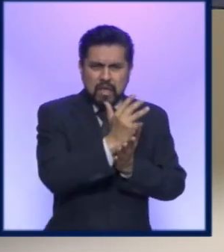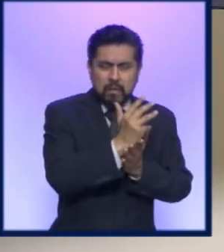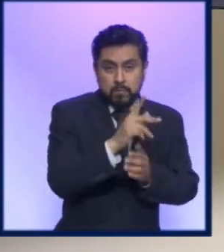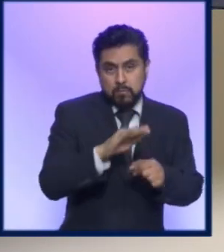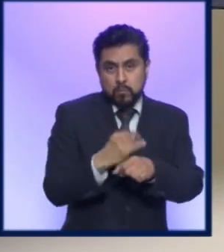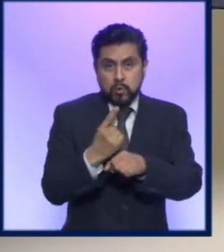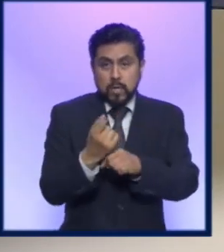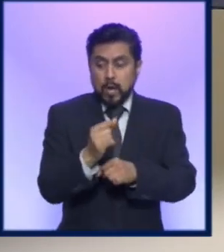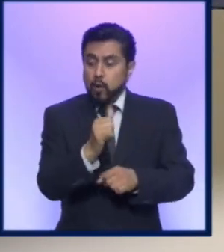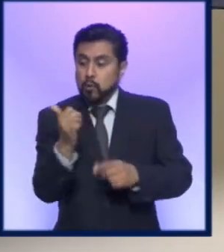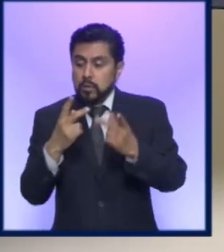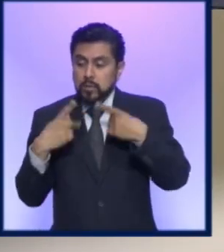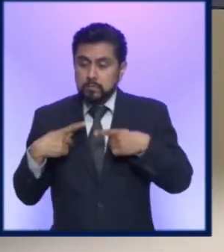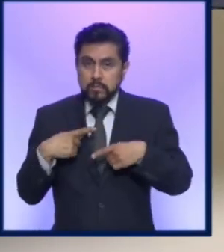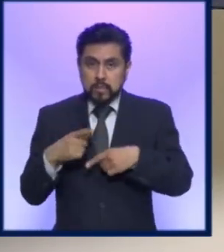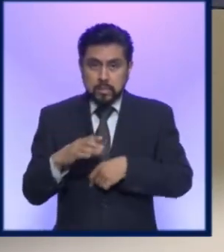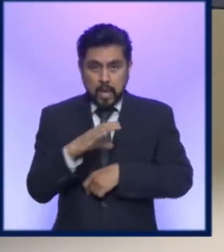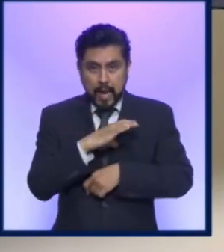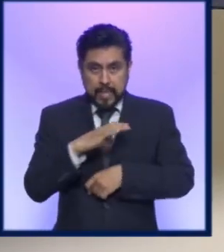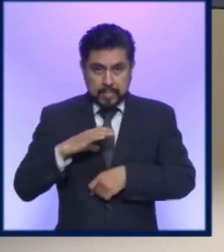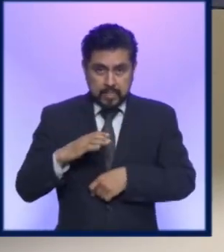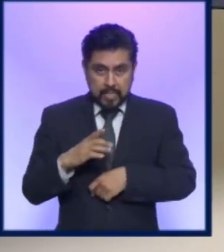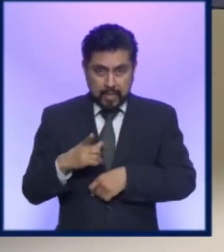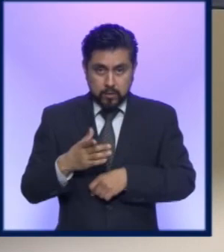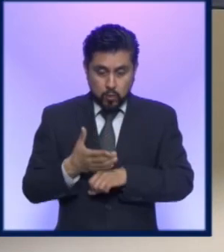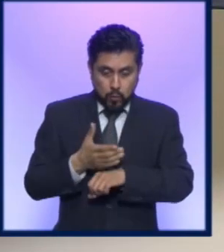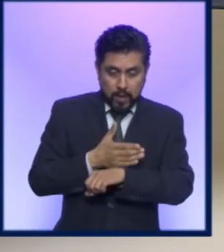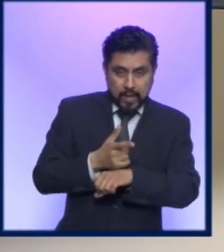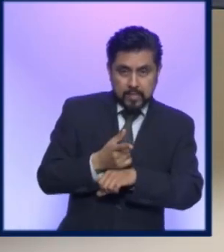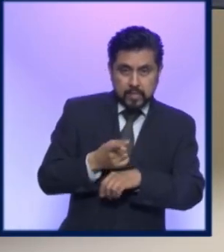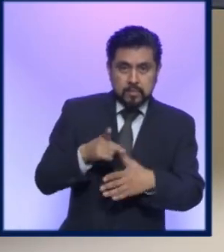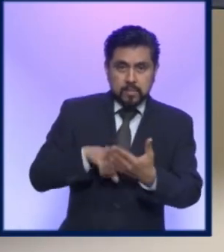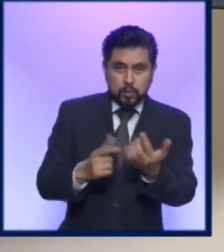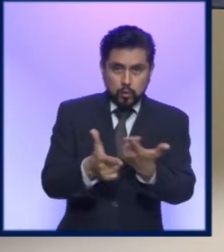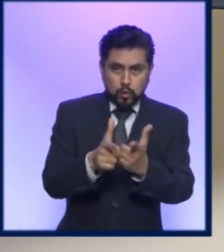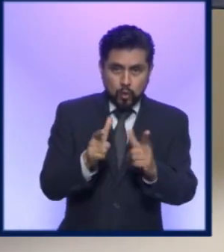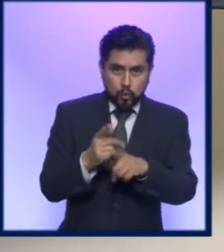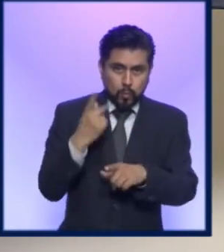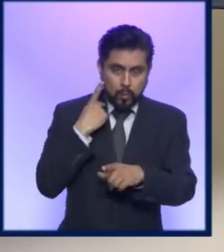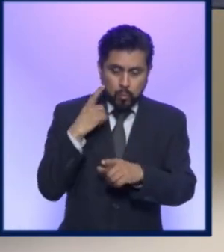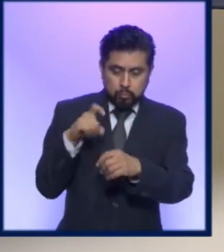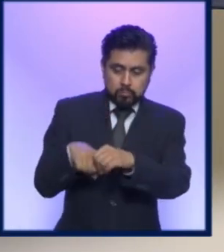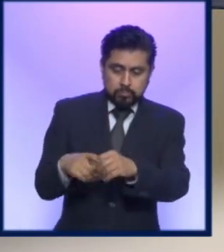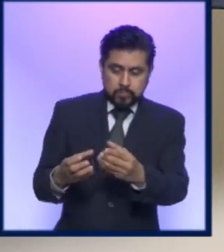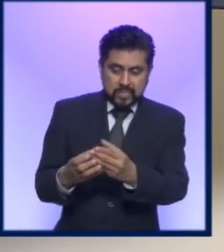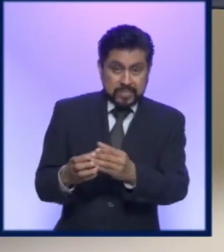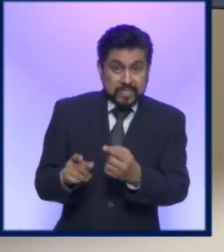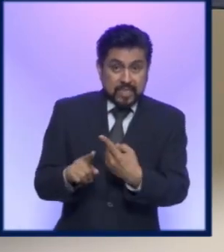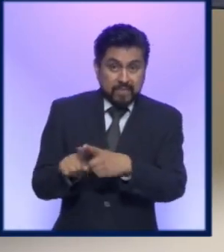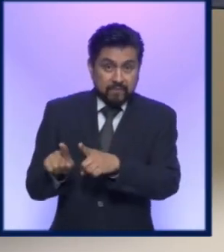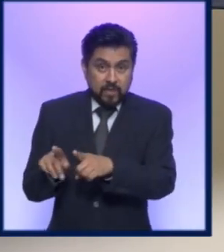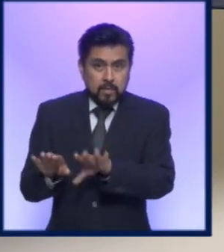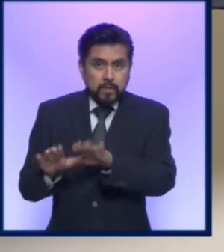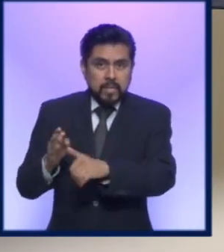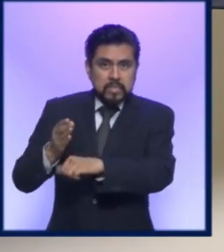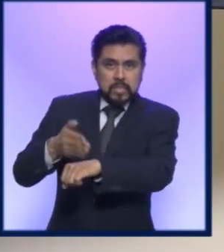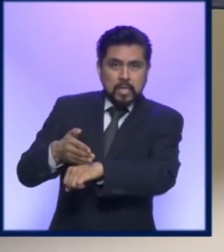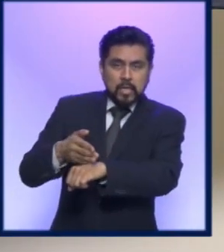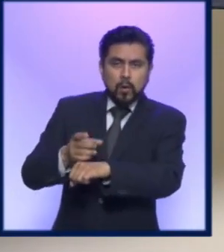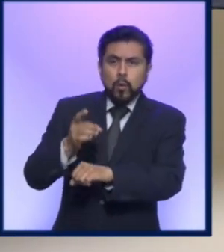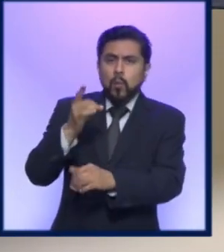aquellas personas que tienen una precandidatura mediante partidos políticos que solo se sanciona con la